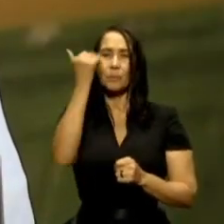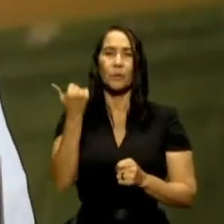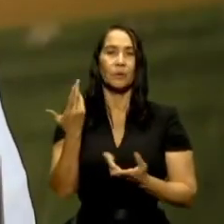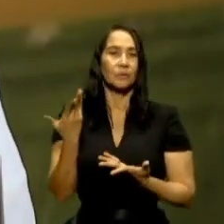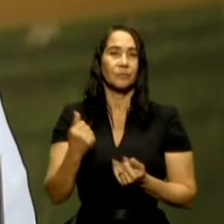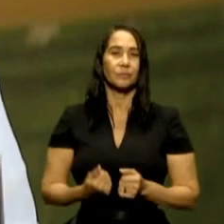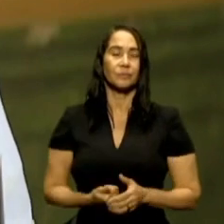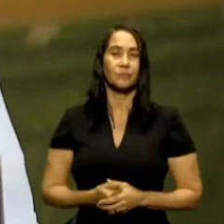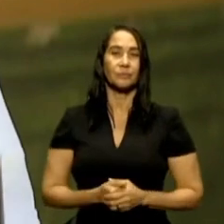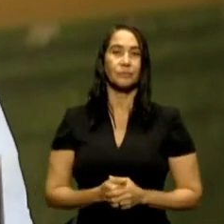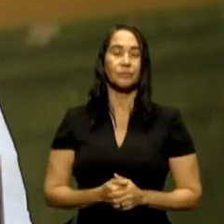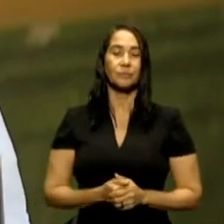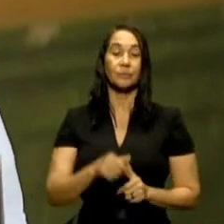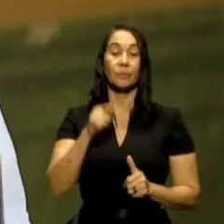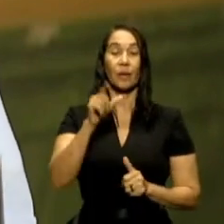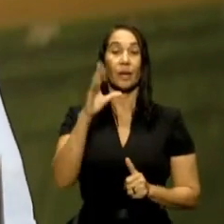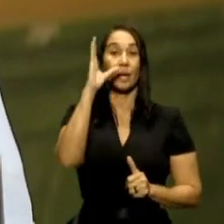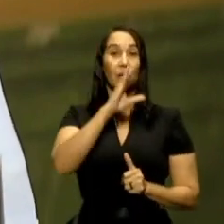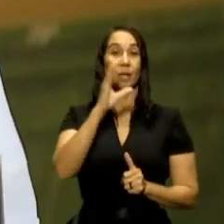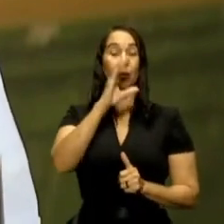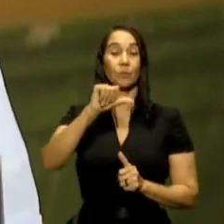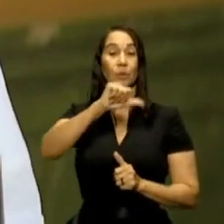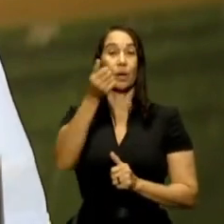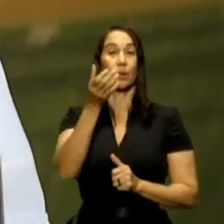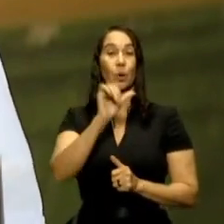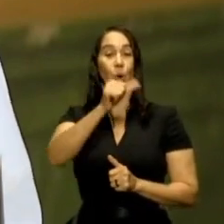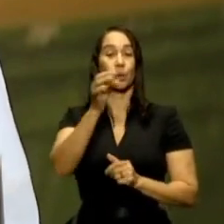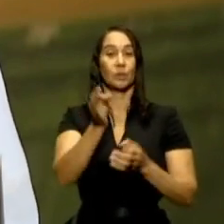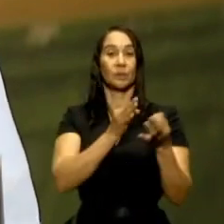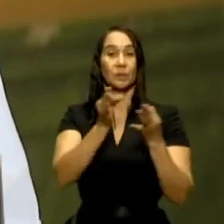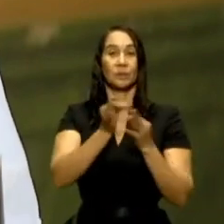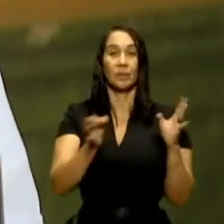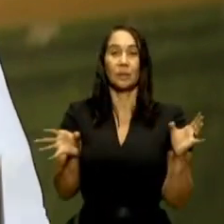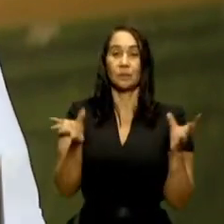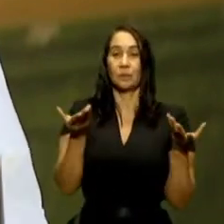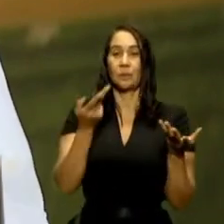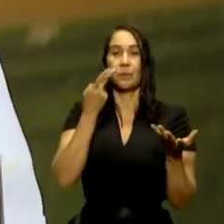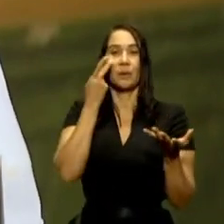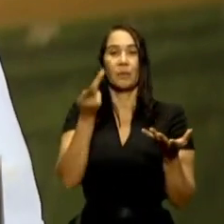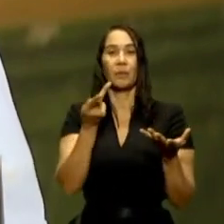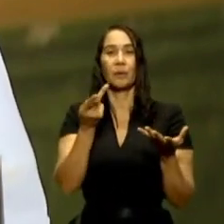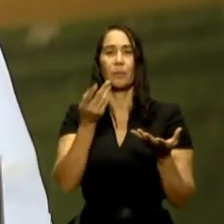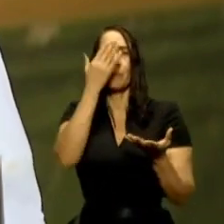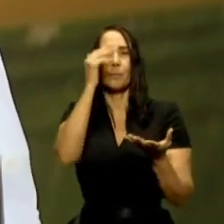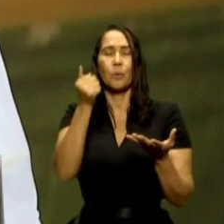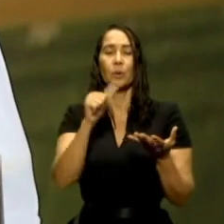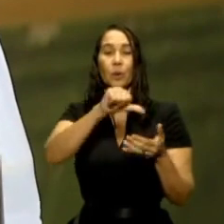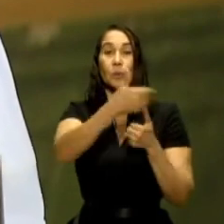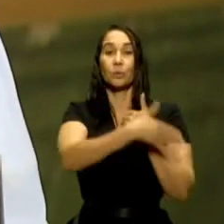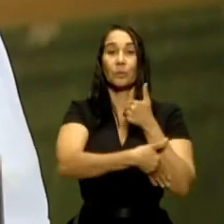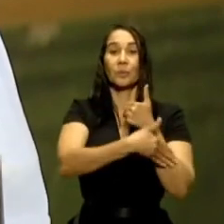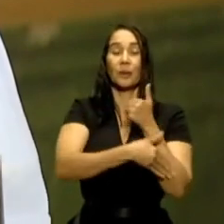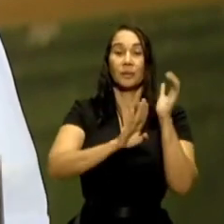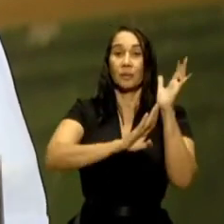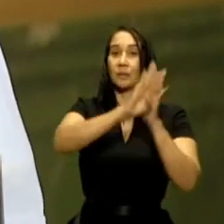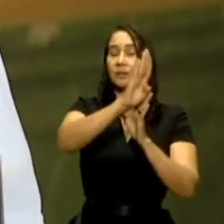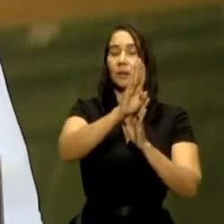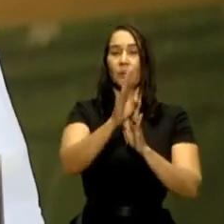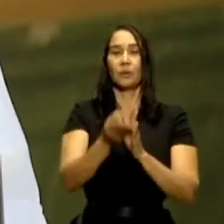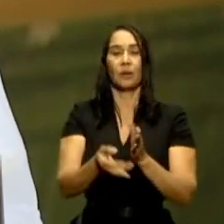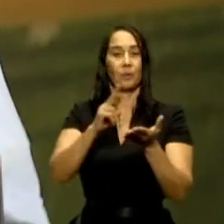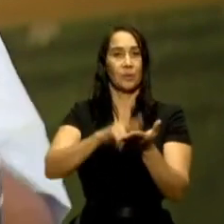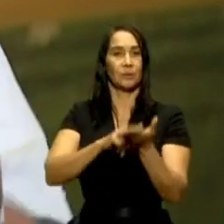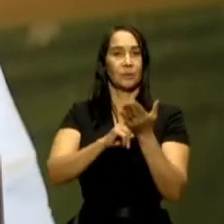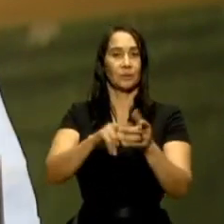¿Verdad? Ahí hay que buscar otro tipo de explicación adicional para encontrar el por qué esos países desarrollados,